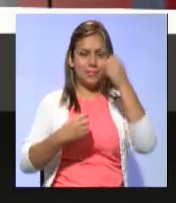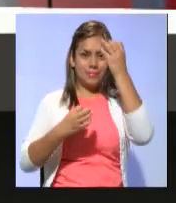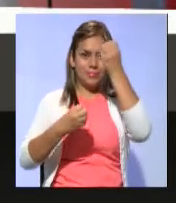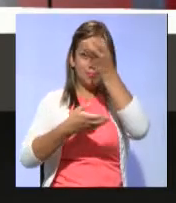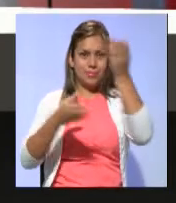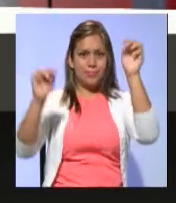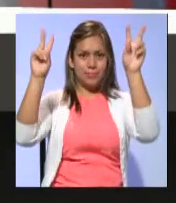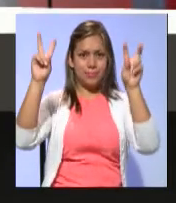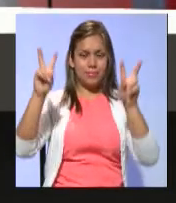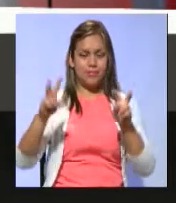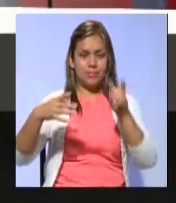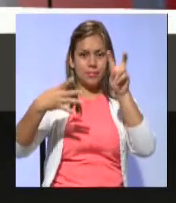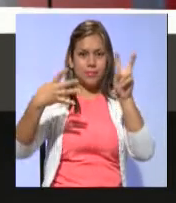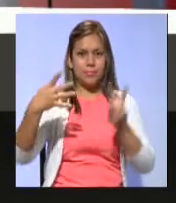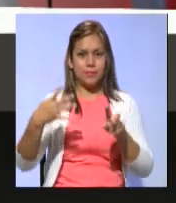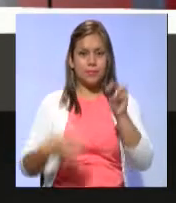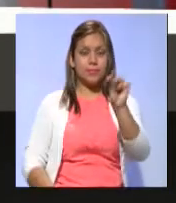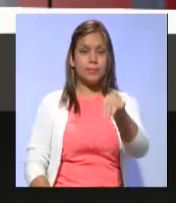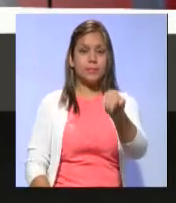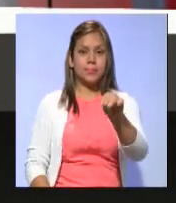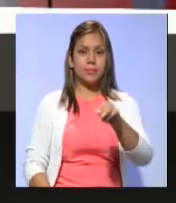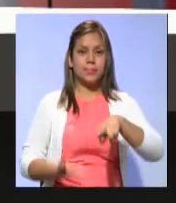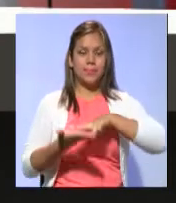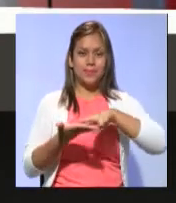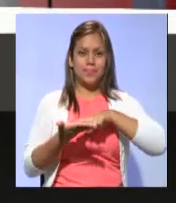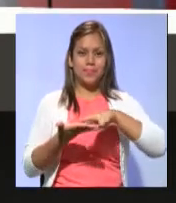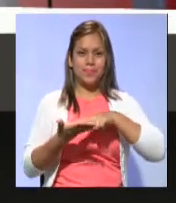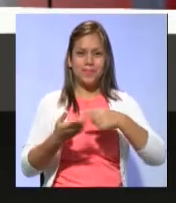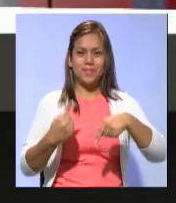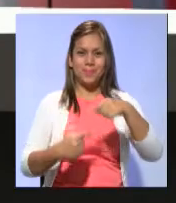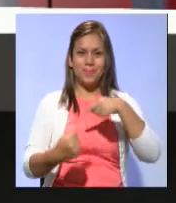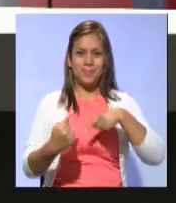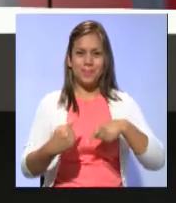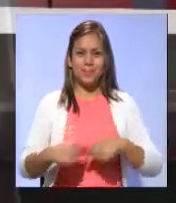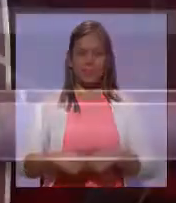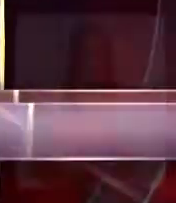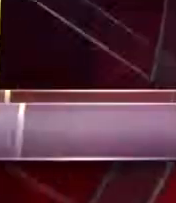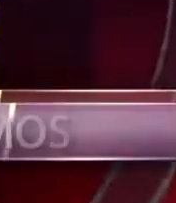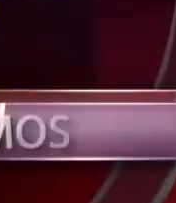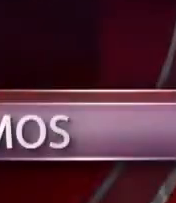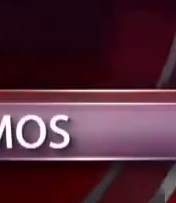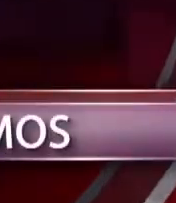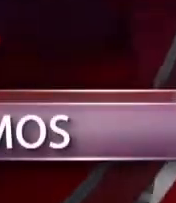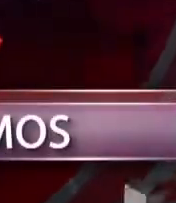de los temas que serán tratados este martes en sesión plenaria. Ya regresamos.